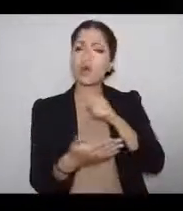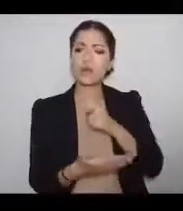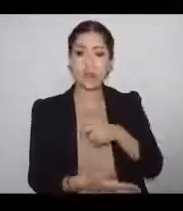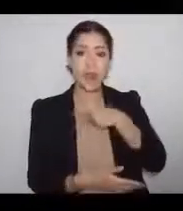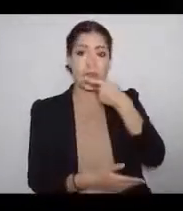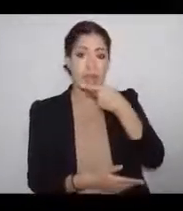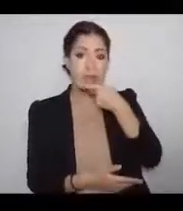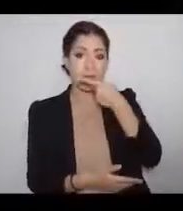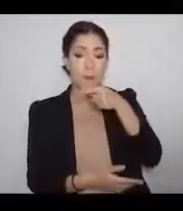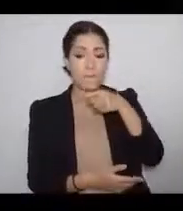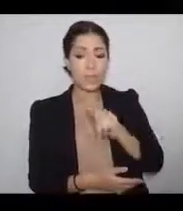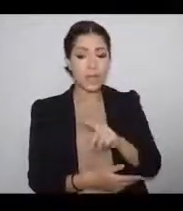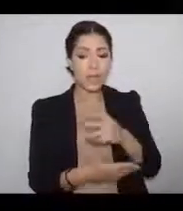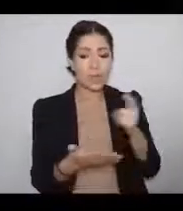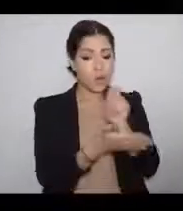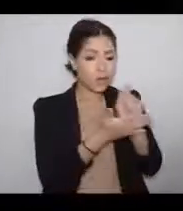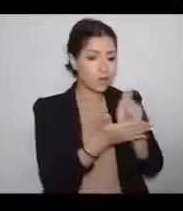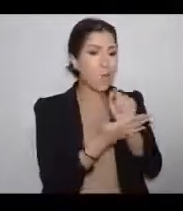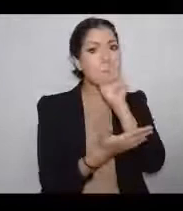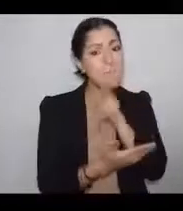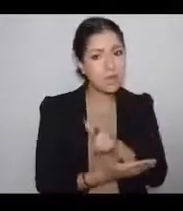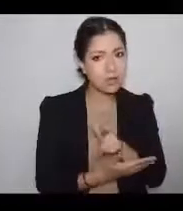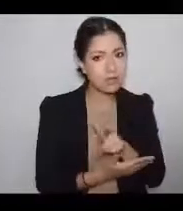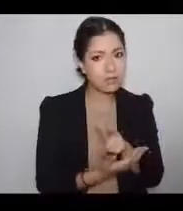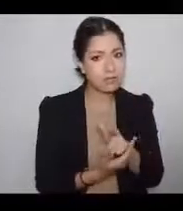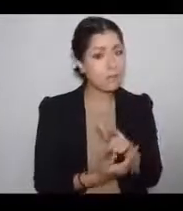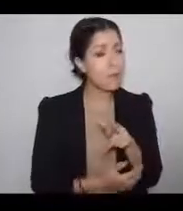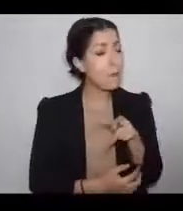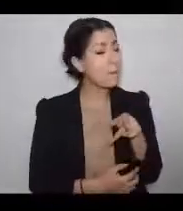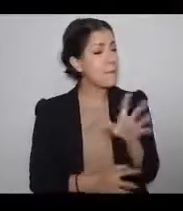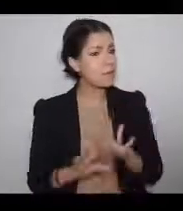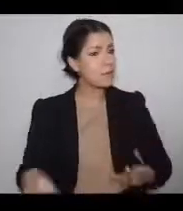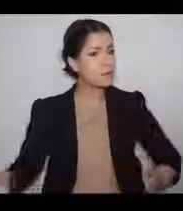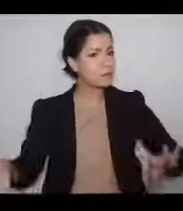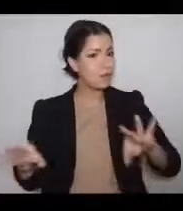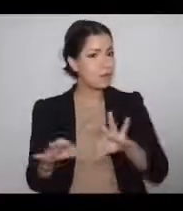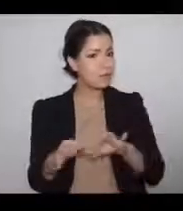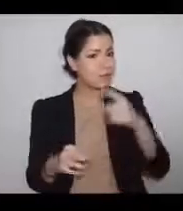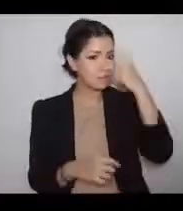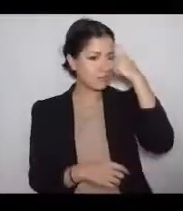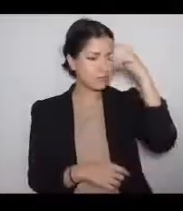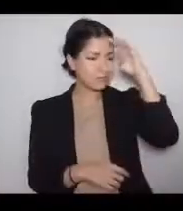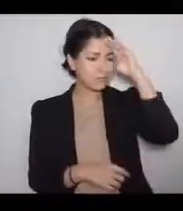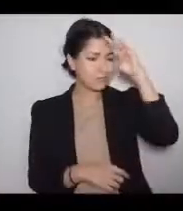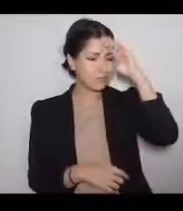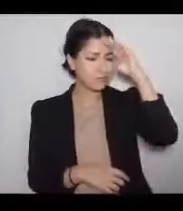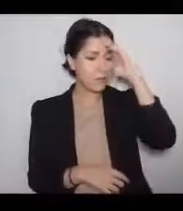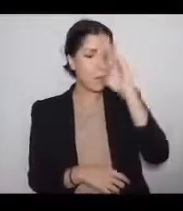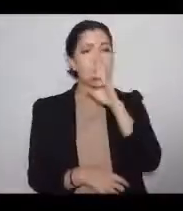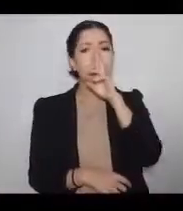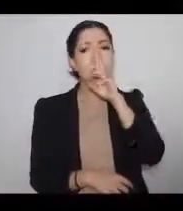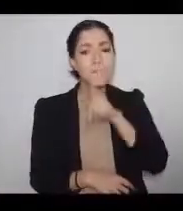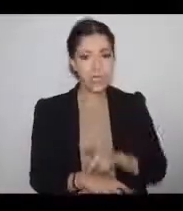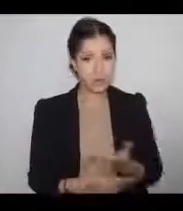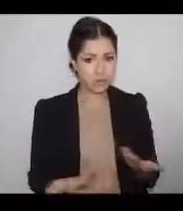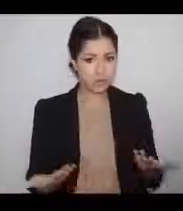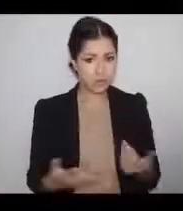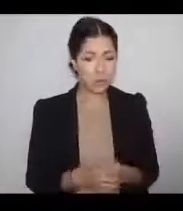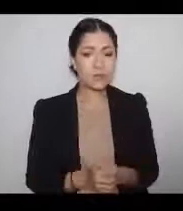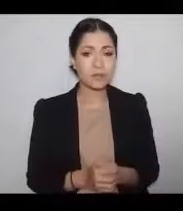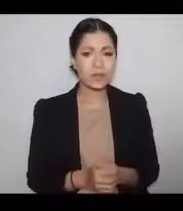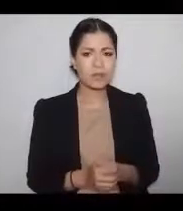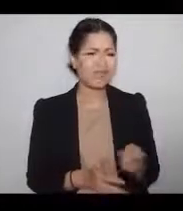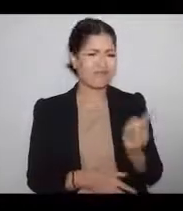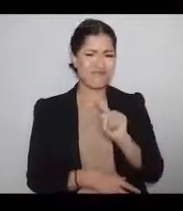que hablo. Y pienso mejor de lo que escribo. Cierto, cierto. Escribiste que eres como un